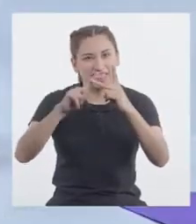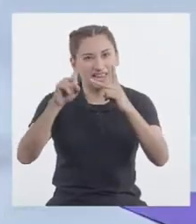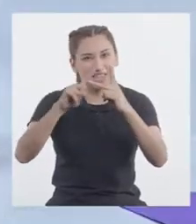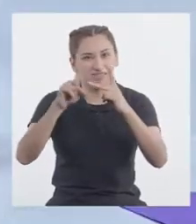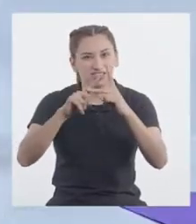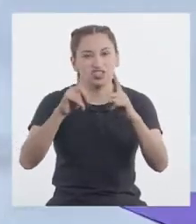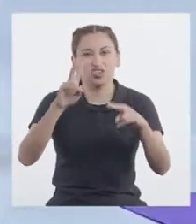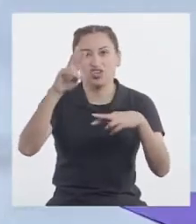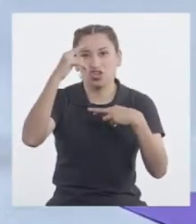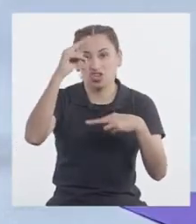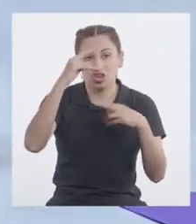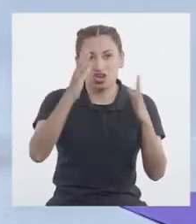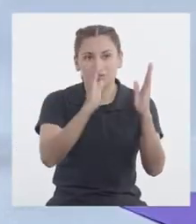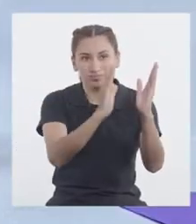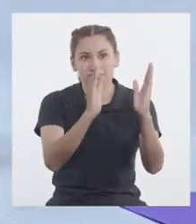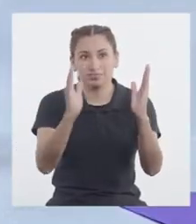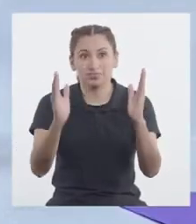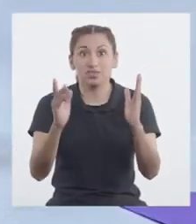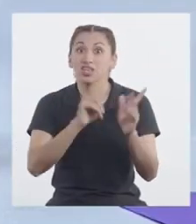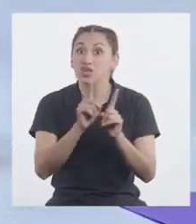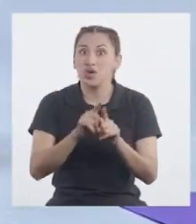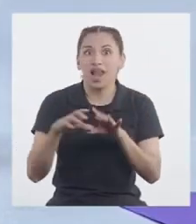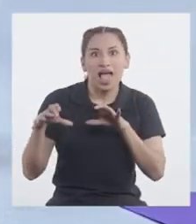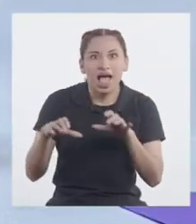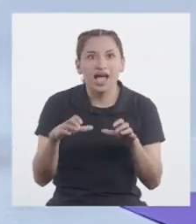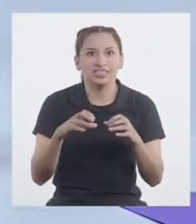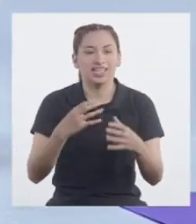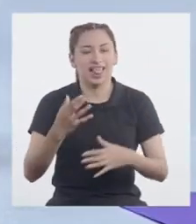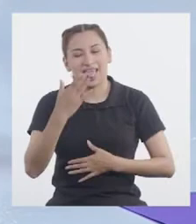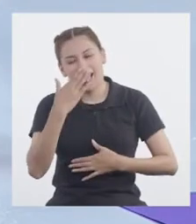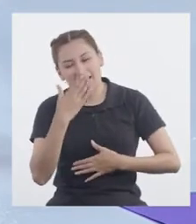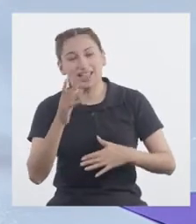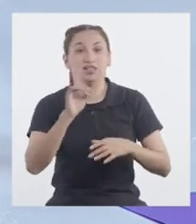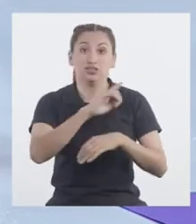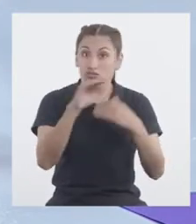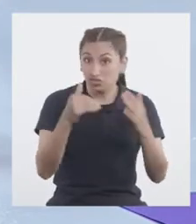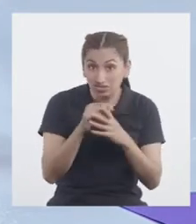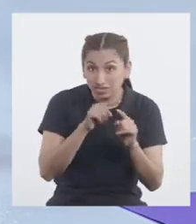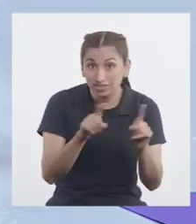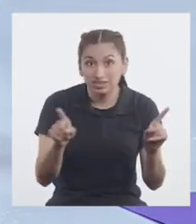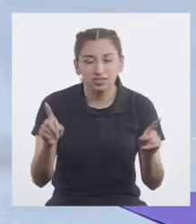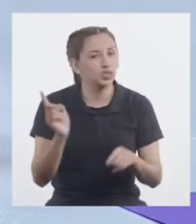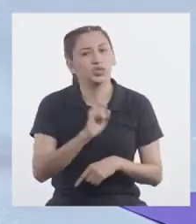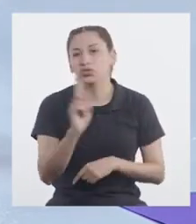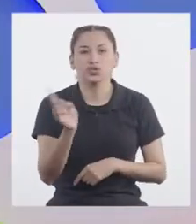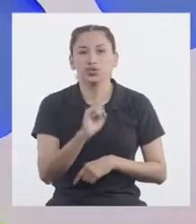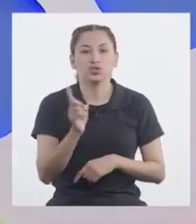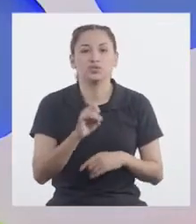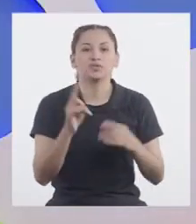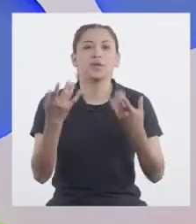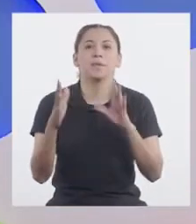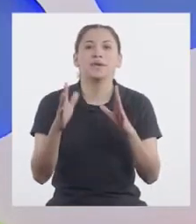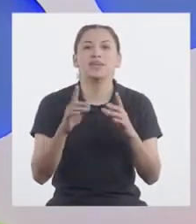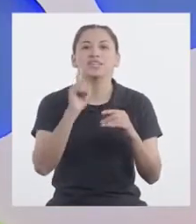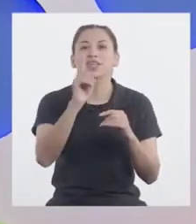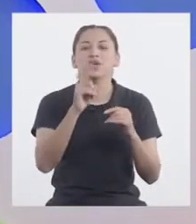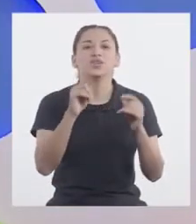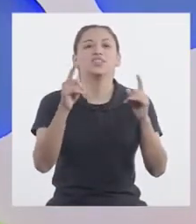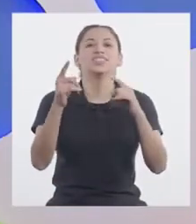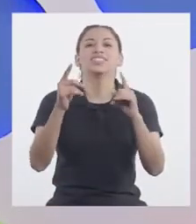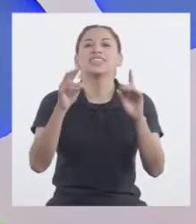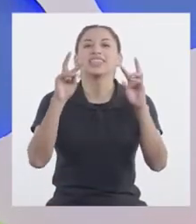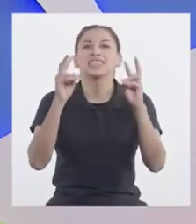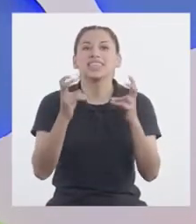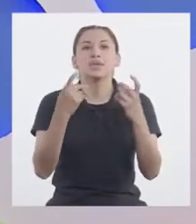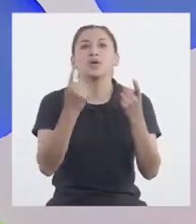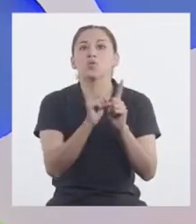¿Una serie de televisión? ¿Con personajes? ¿Drama, acción, comedia y todo eso? No, como una serie